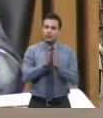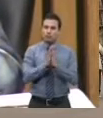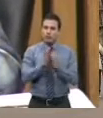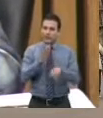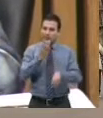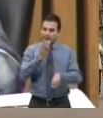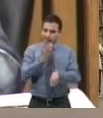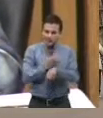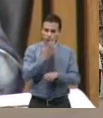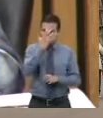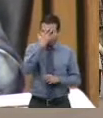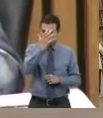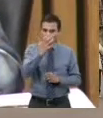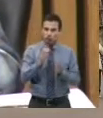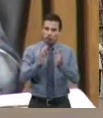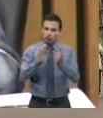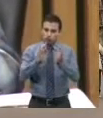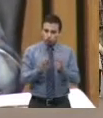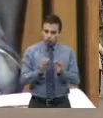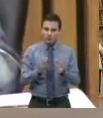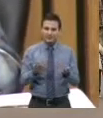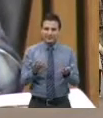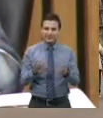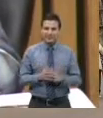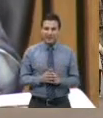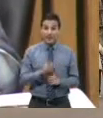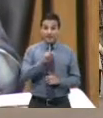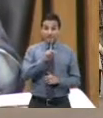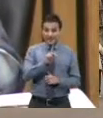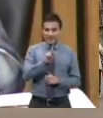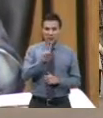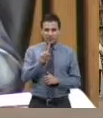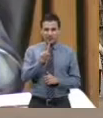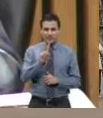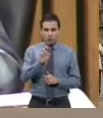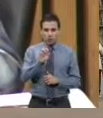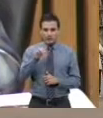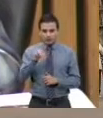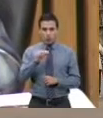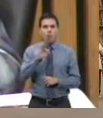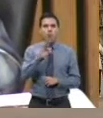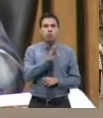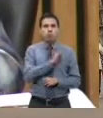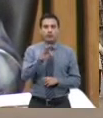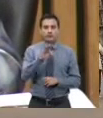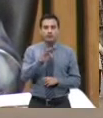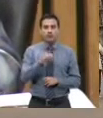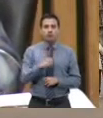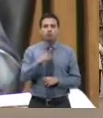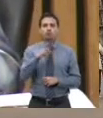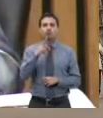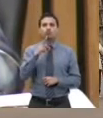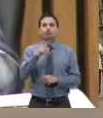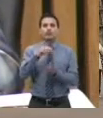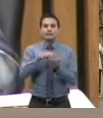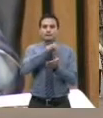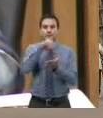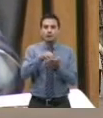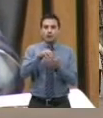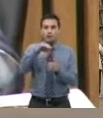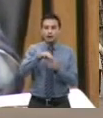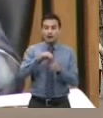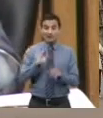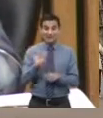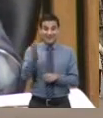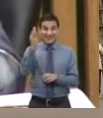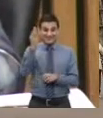ejemplar, que los condene al Partido Verde Ecologista de México a la pérdida de sus distritos electorales federales donde